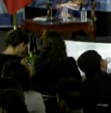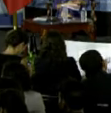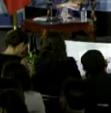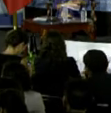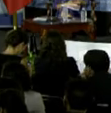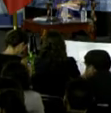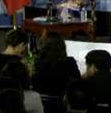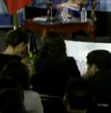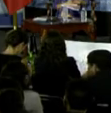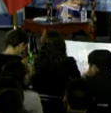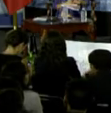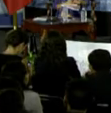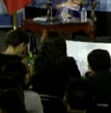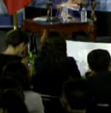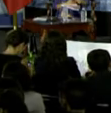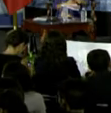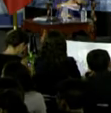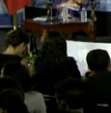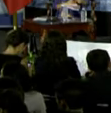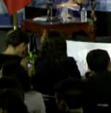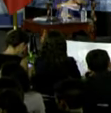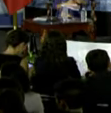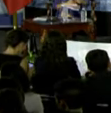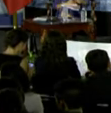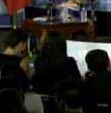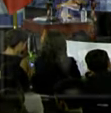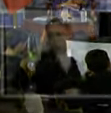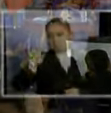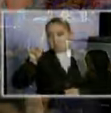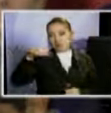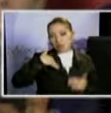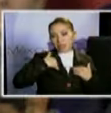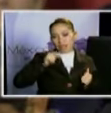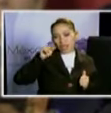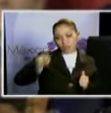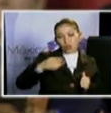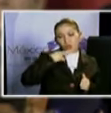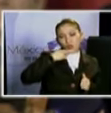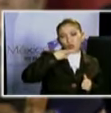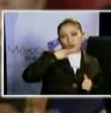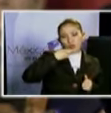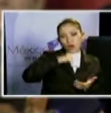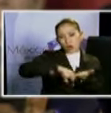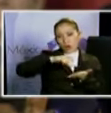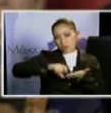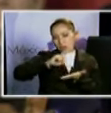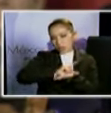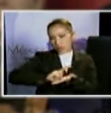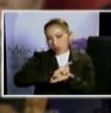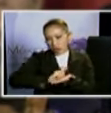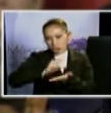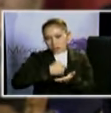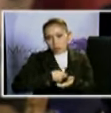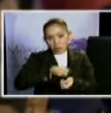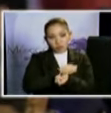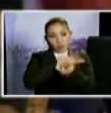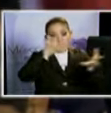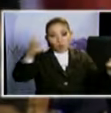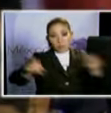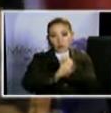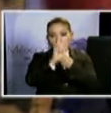Enrique Bermúdez de la Universidad Nacional, y mi pregunta es, entendiendo el problema del consumo de drogas y su distribución como un problema